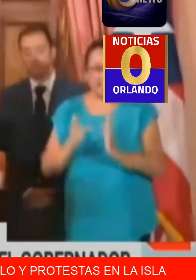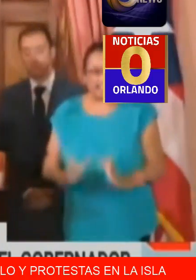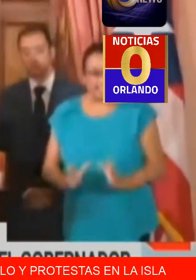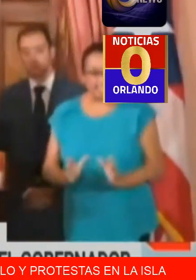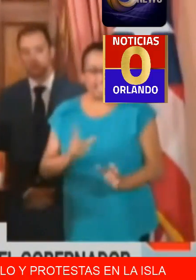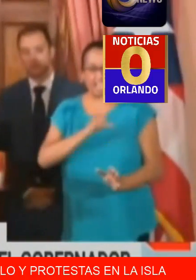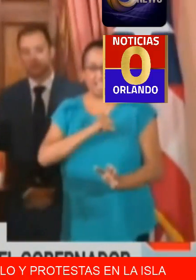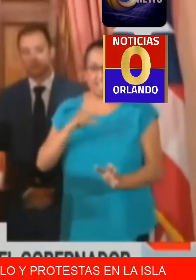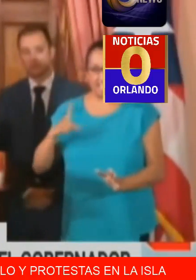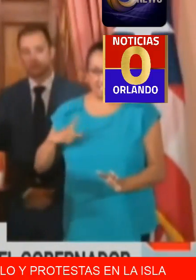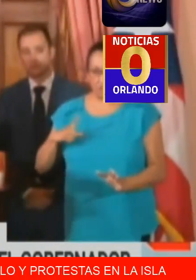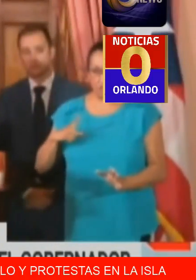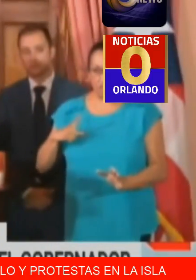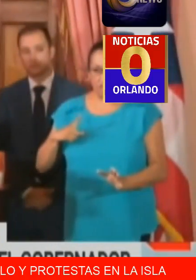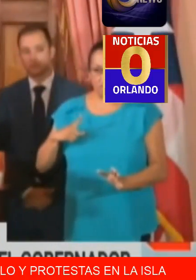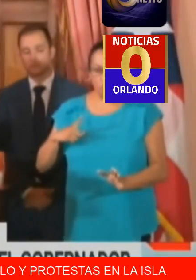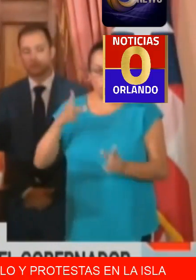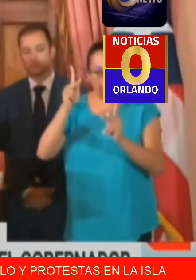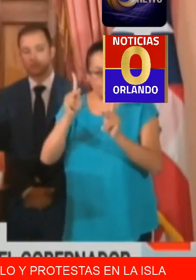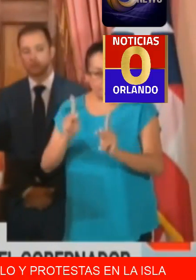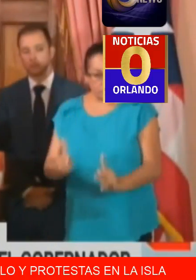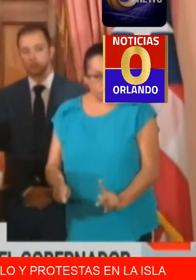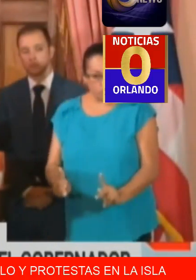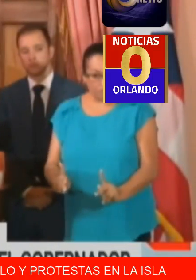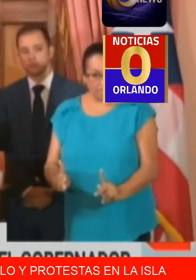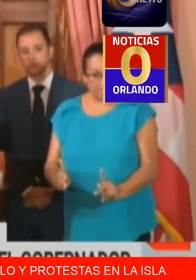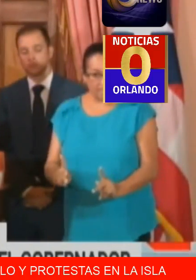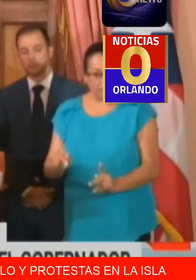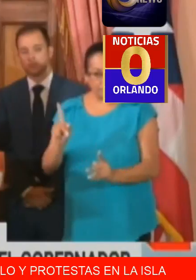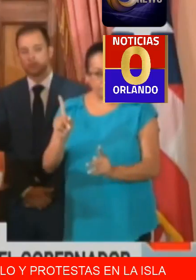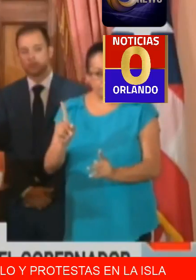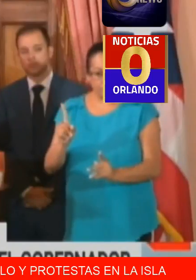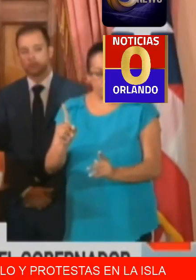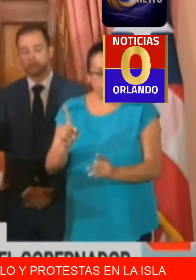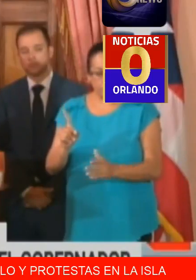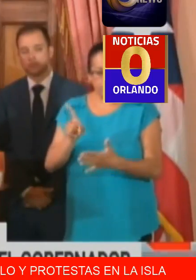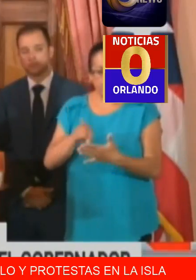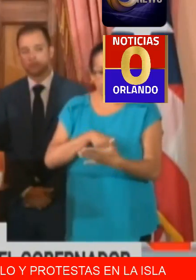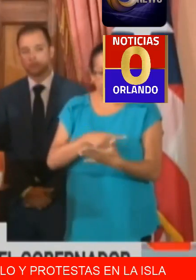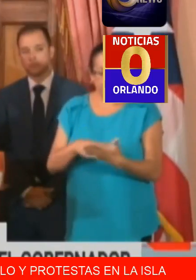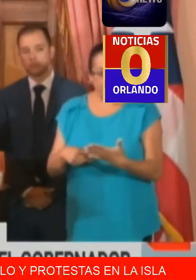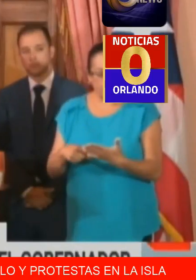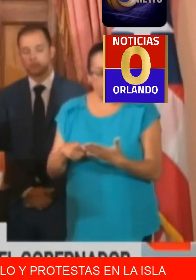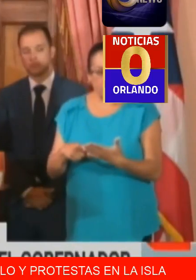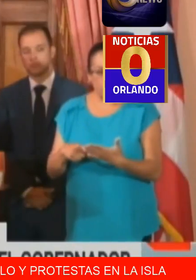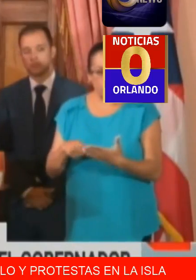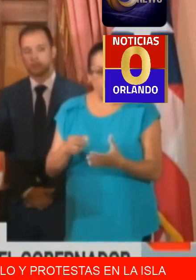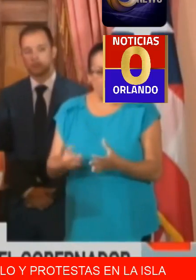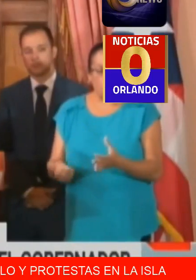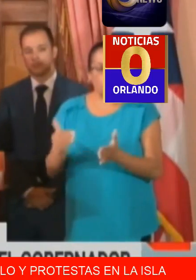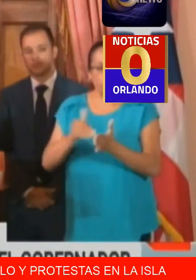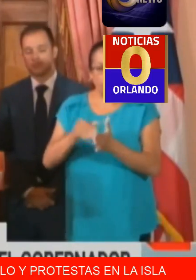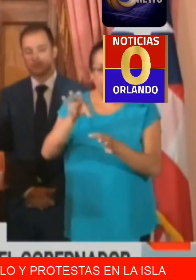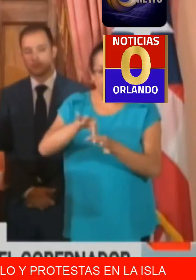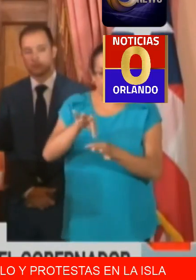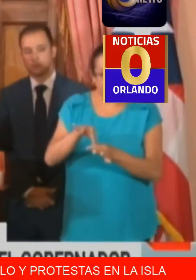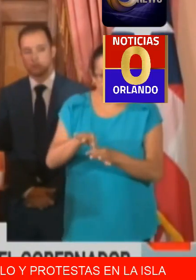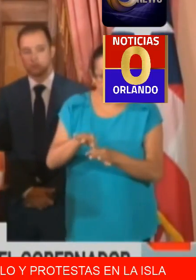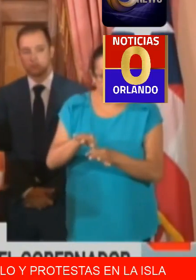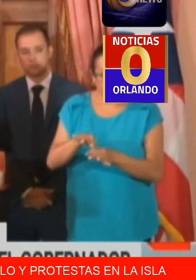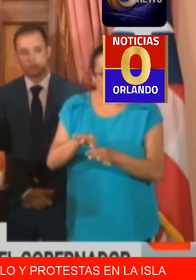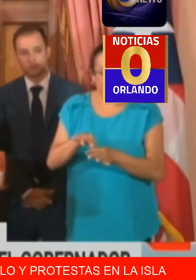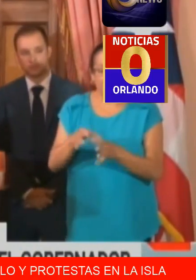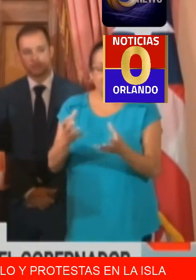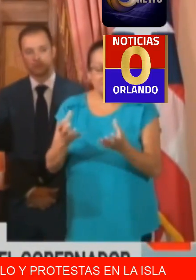que usted, su figura ya está marcada como para una reelección y que afectaría. Bueno, la periodista de primera hora corrigió